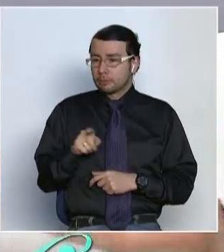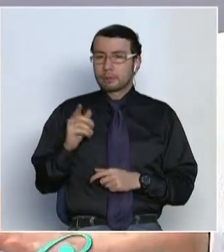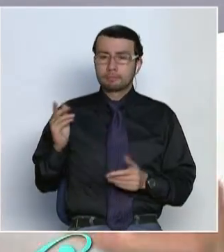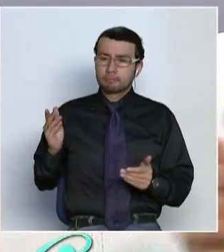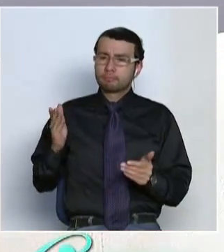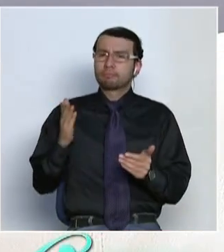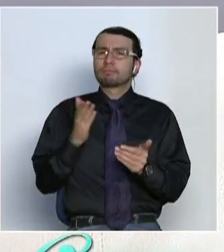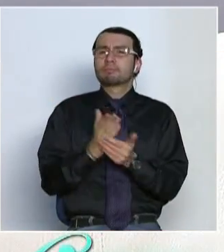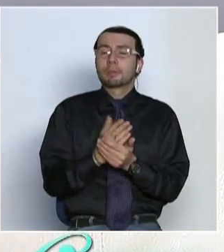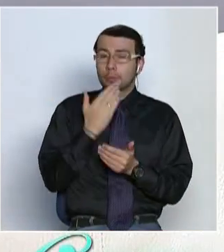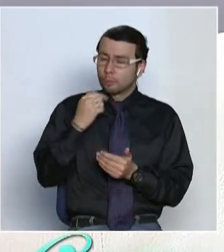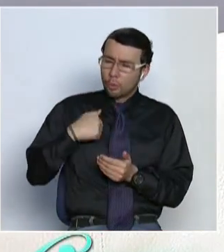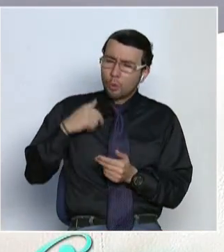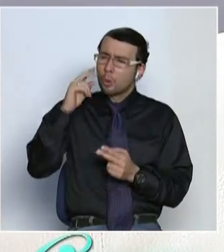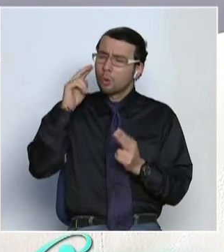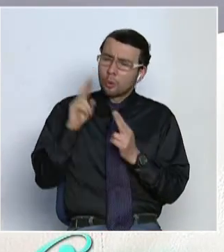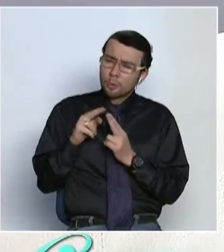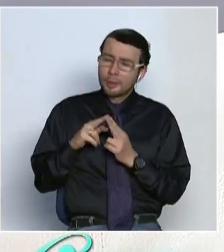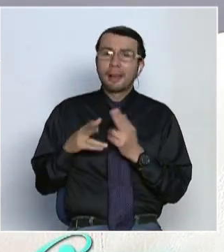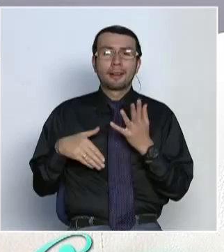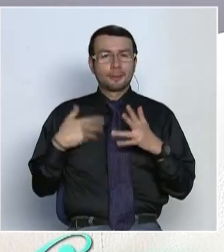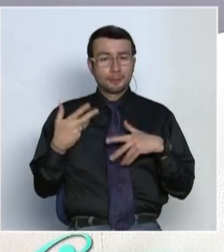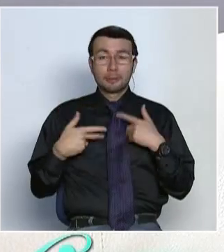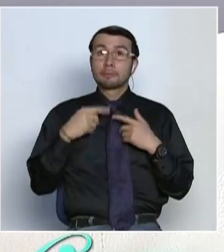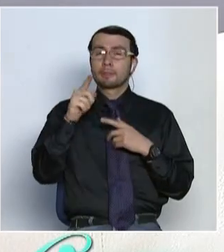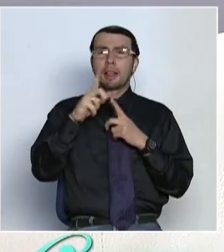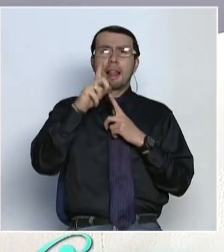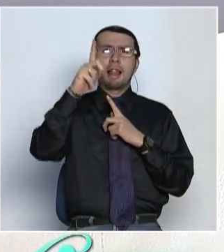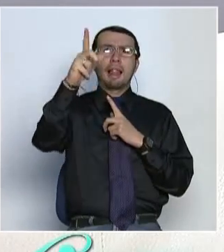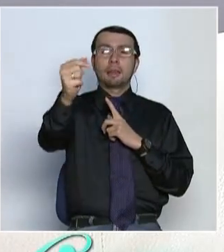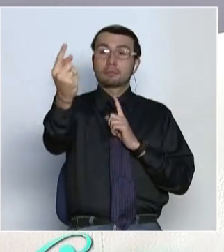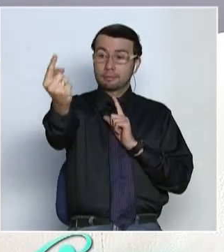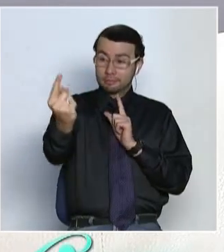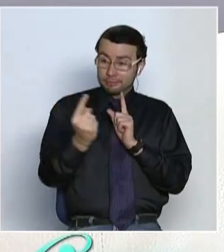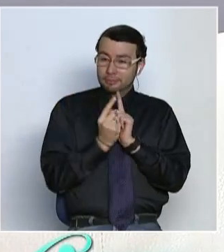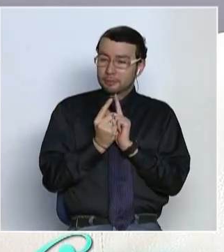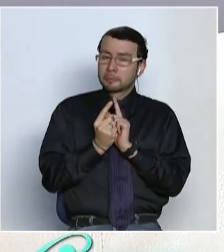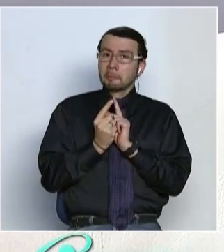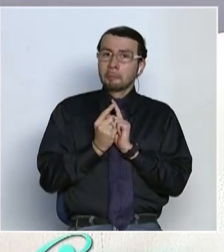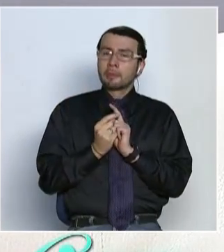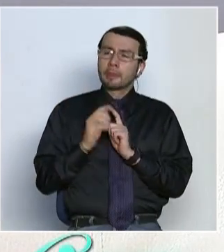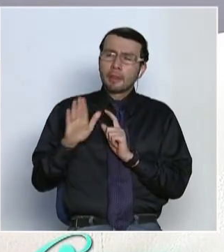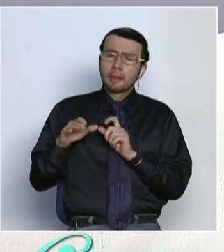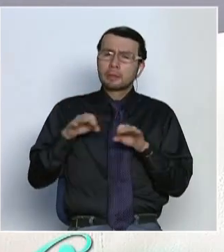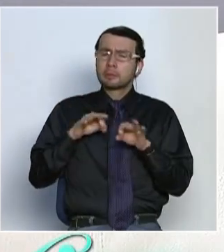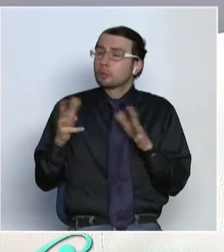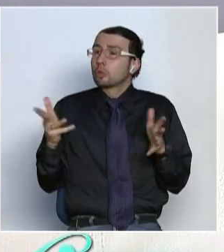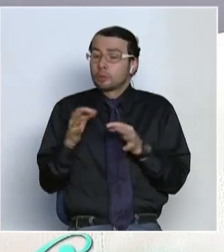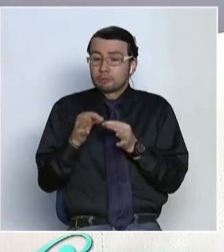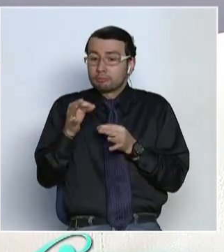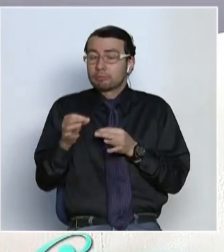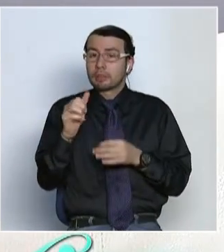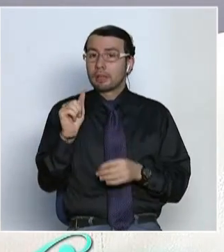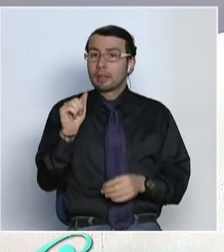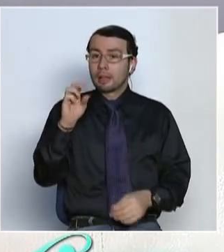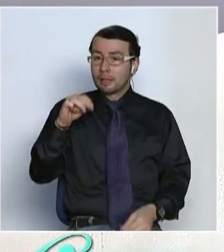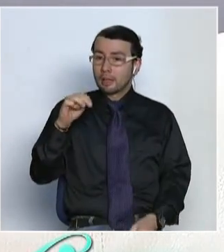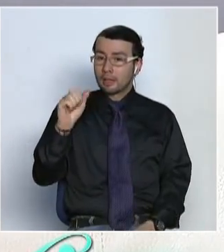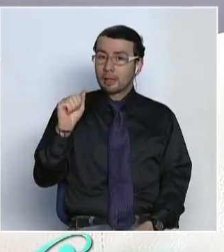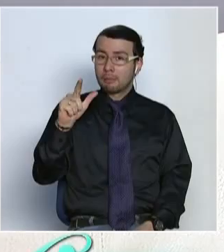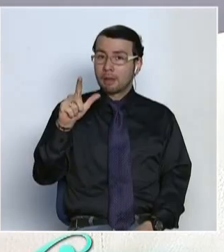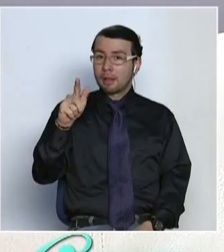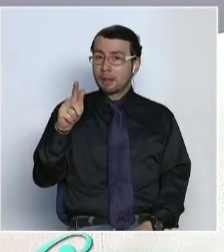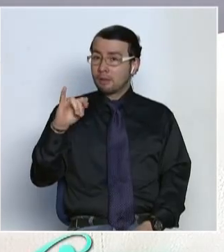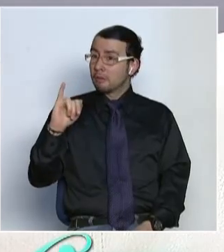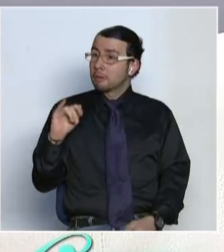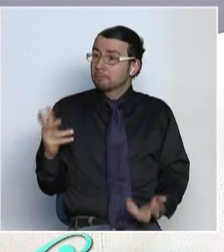yo hoy la estoy conociendo y me dio mucha alegría pues, que viniera desde tan lejos. Ahora nos ubican donde queda Amalfi, Antioquia, que como yo,